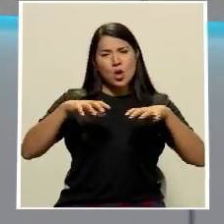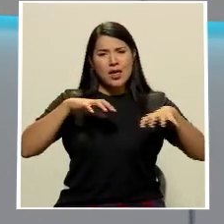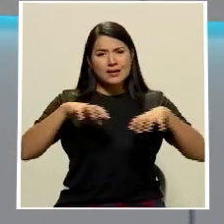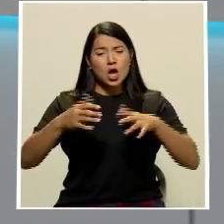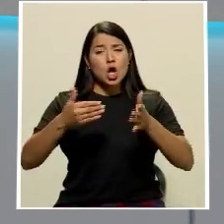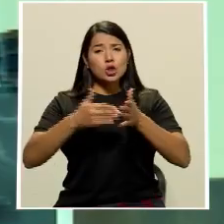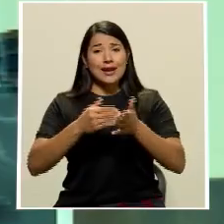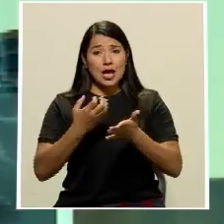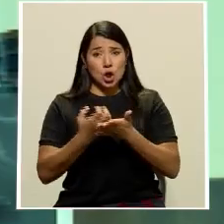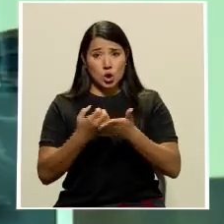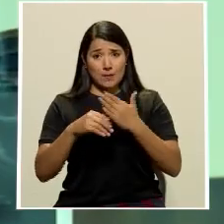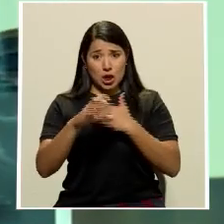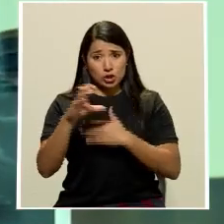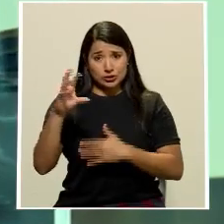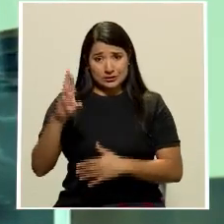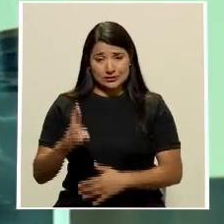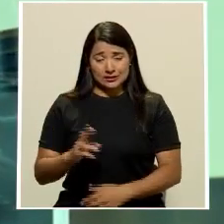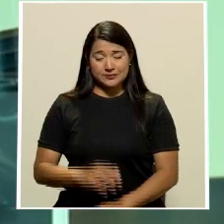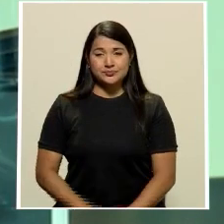país.